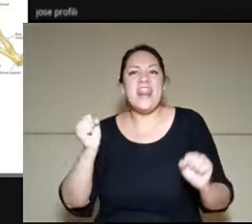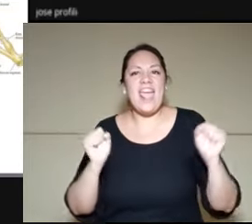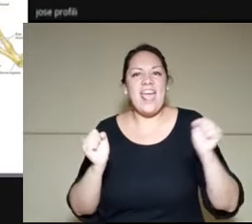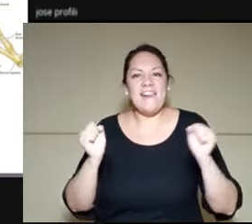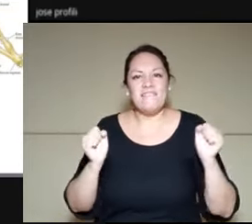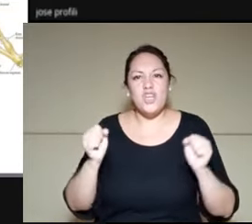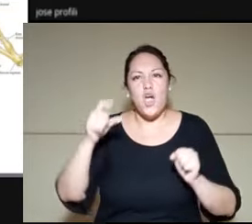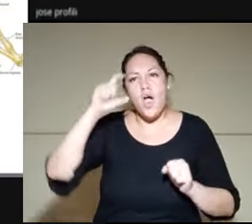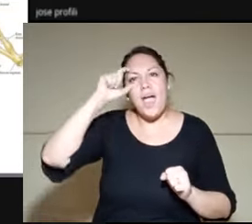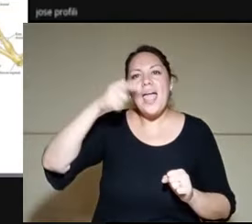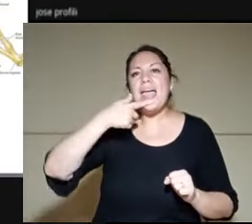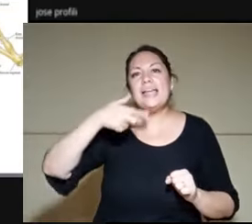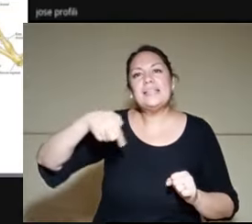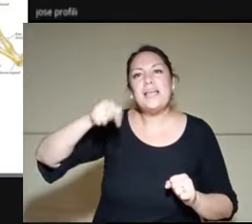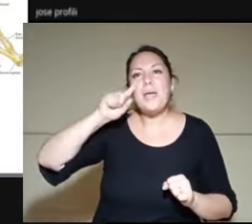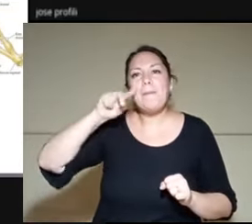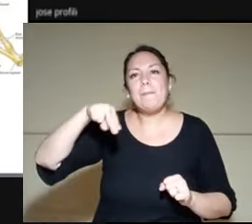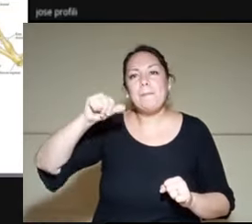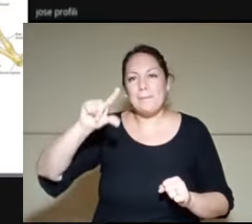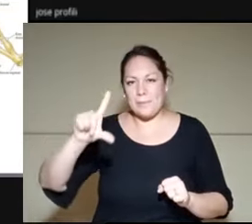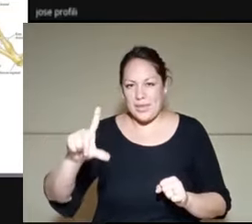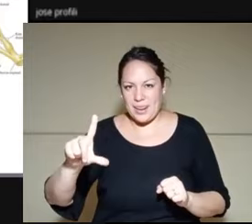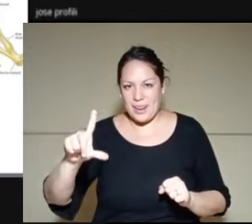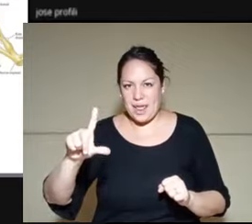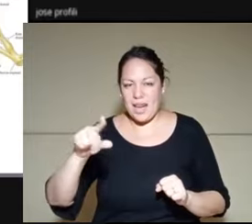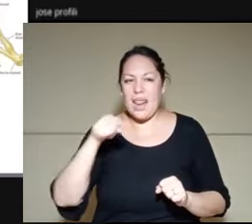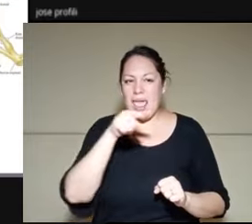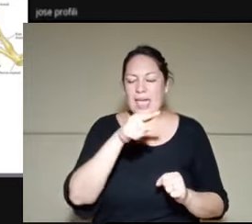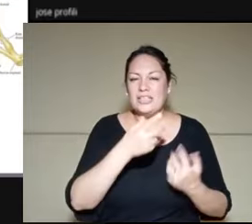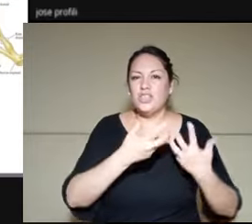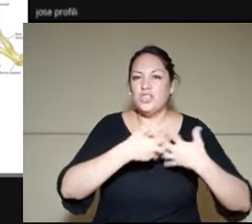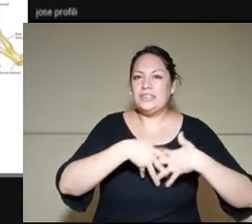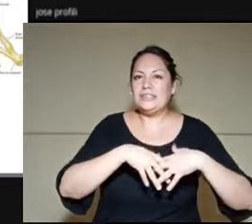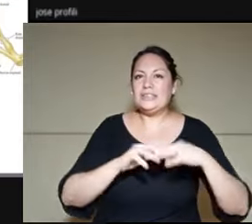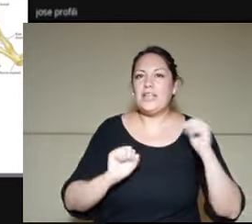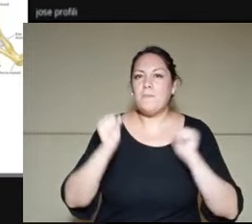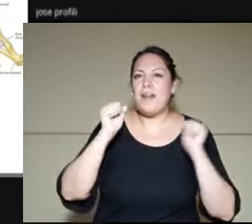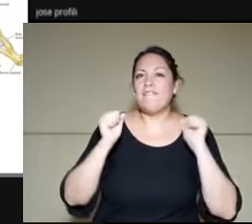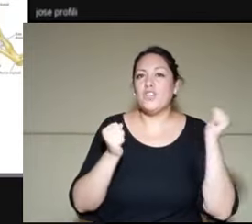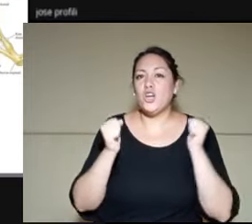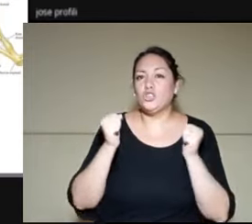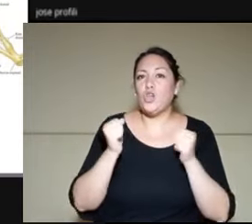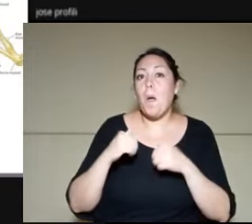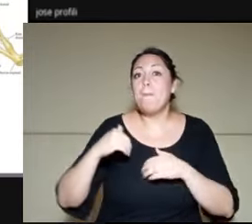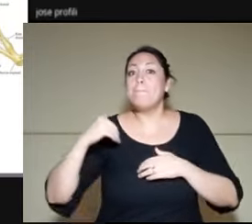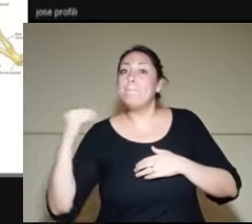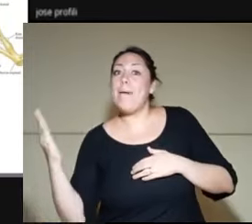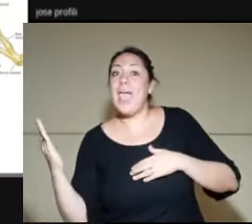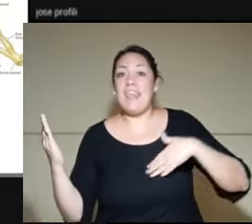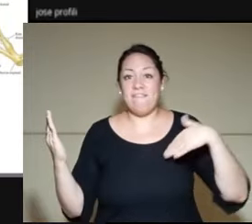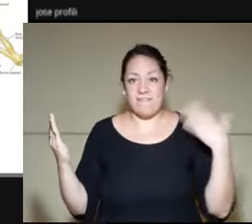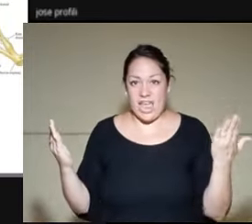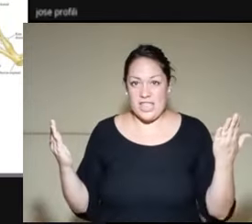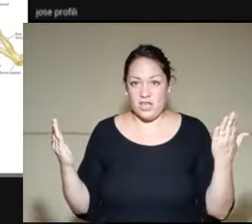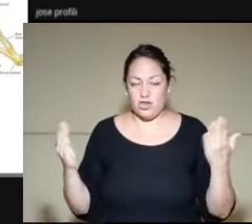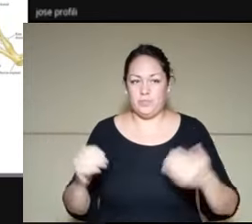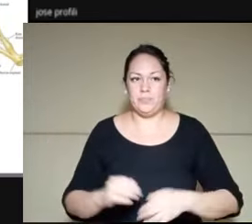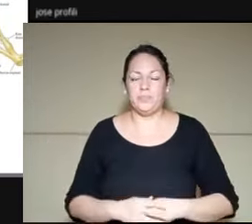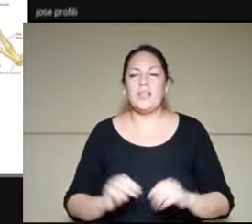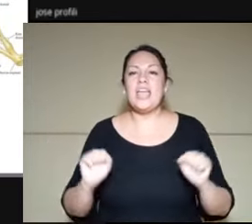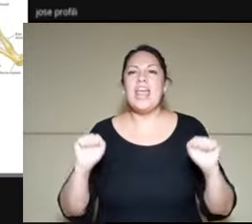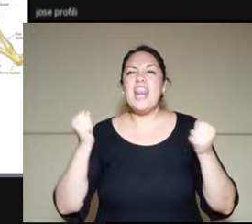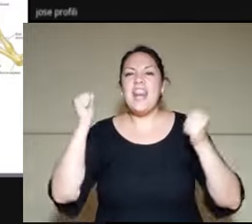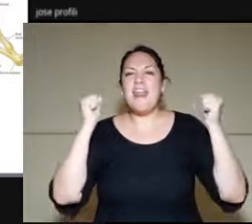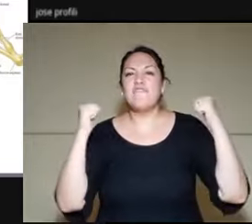espinal es porque sale de la médula. Entonces, esto ya es sistema nervioso periférico. Los nervios son